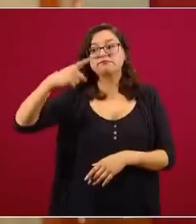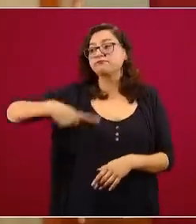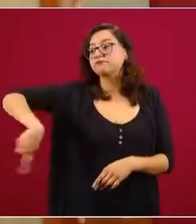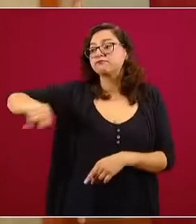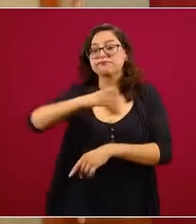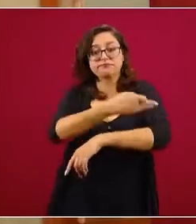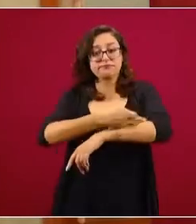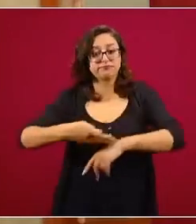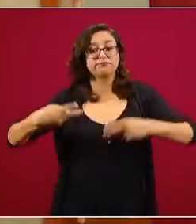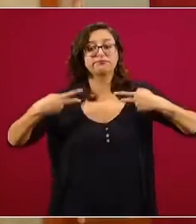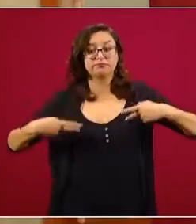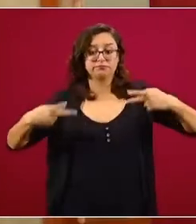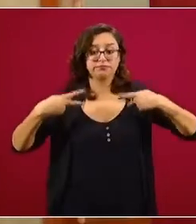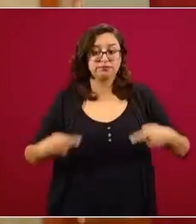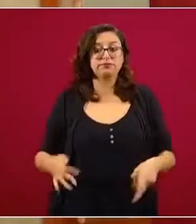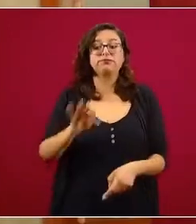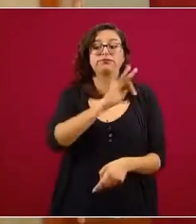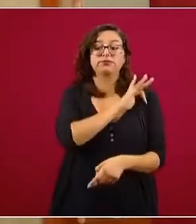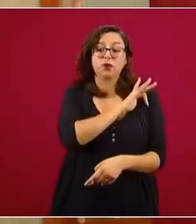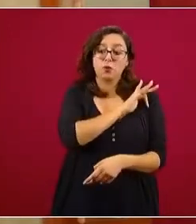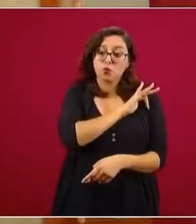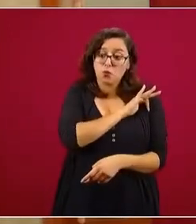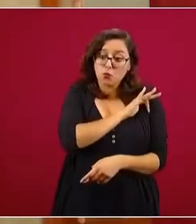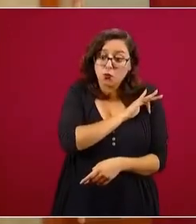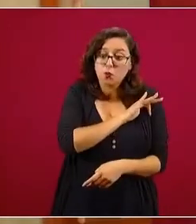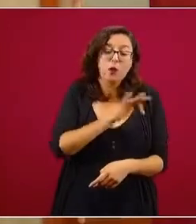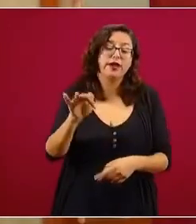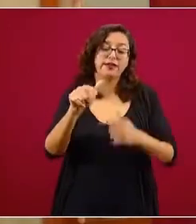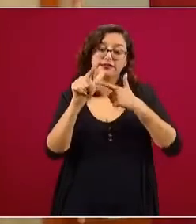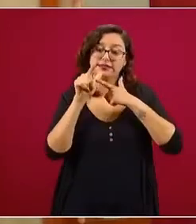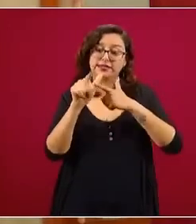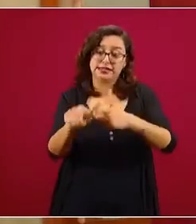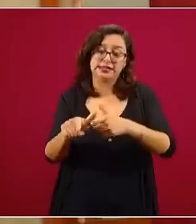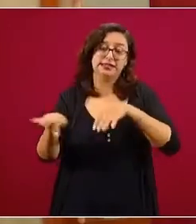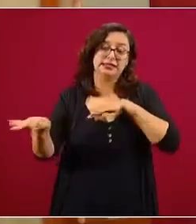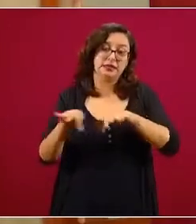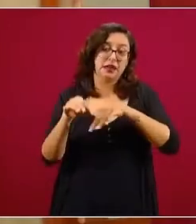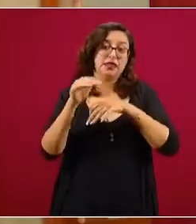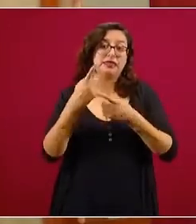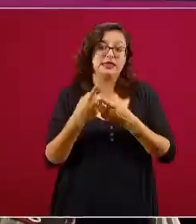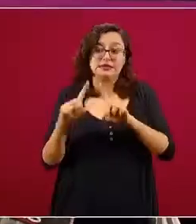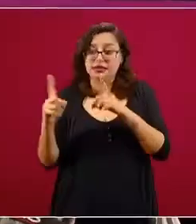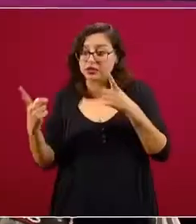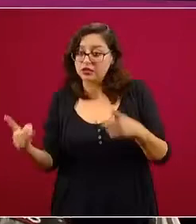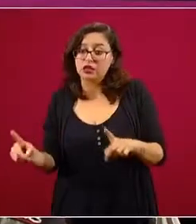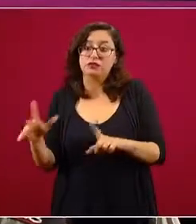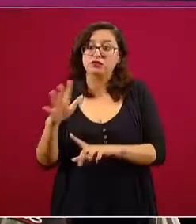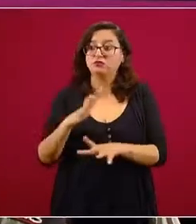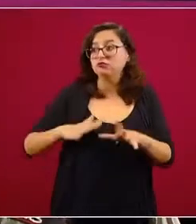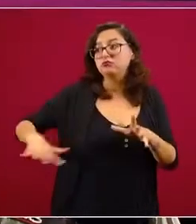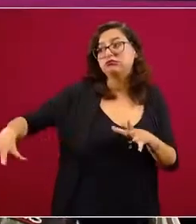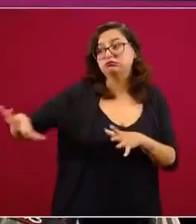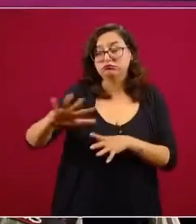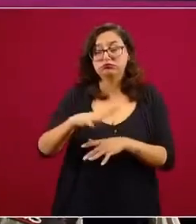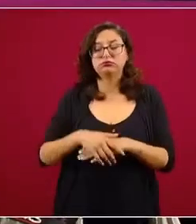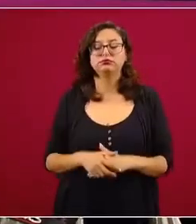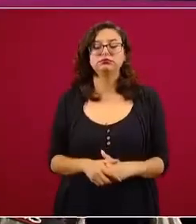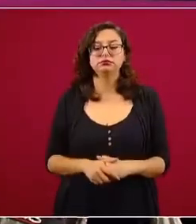personas puedan realmente seguir desenvolviéndose y desarrollándose en el ambiente social. Vamos